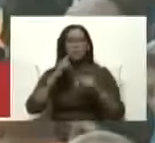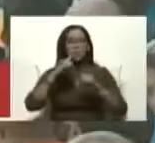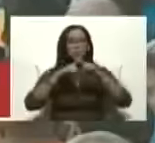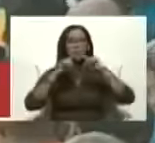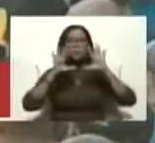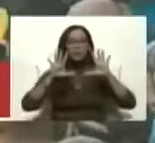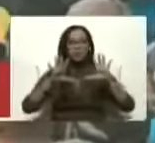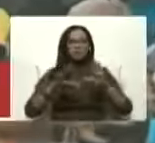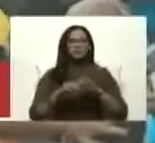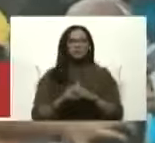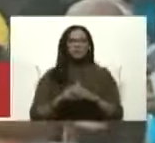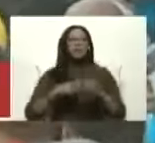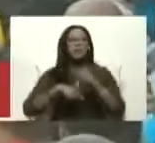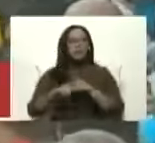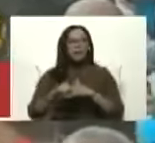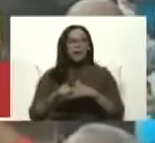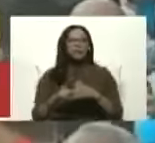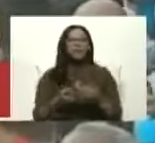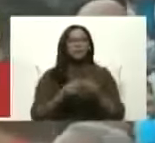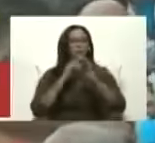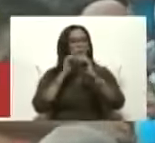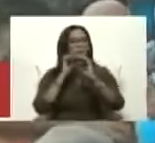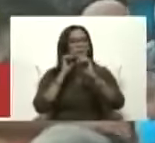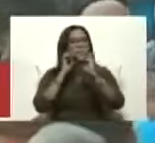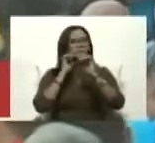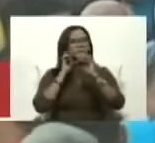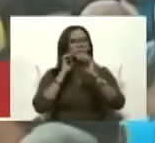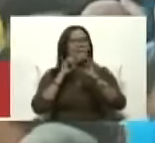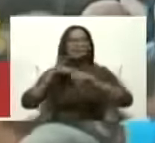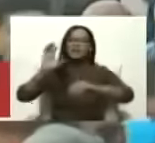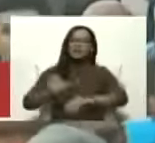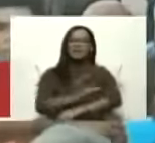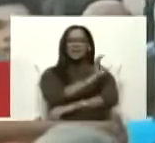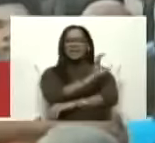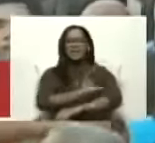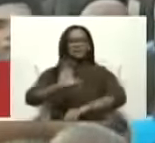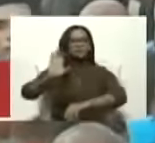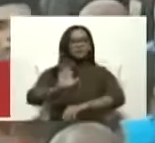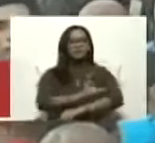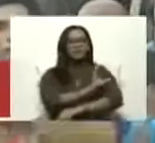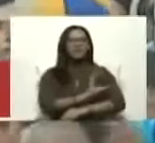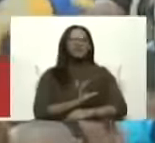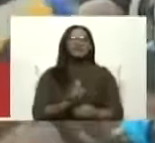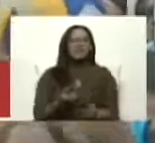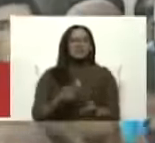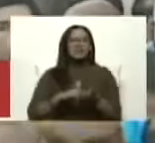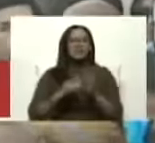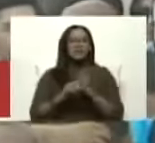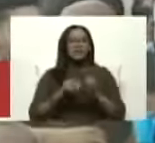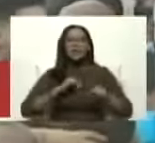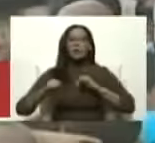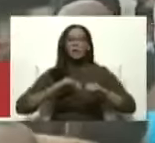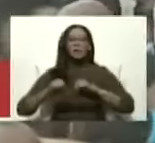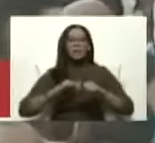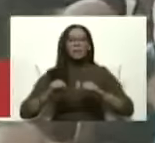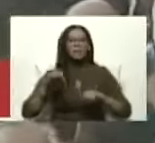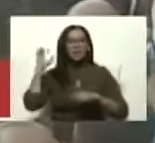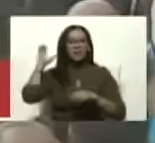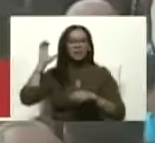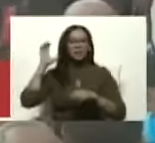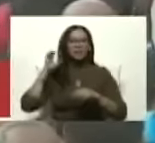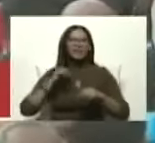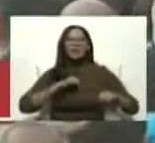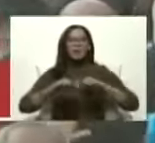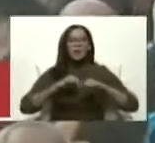1x10, vamos con la Diana, con ese canto entusiasta que significa que nos movamos por la patria, que